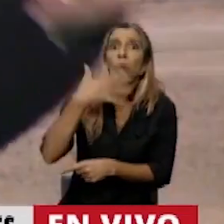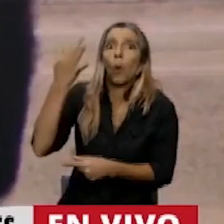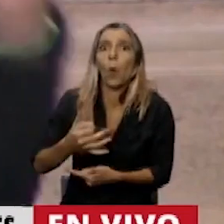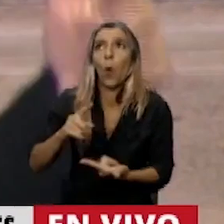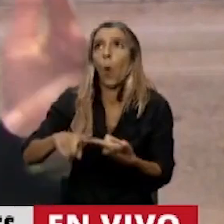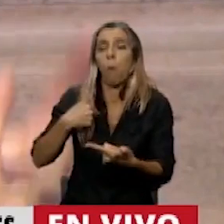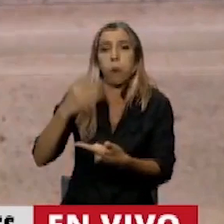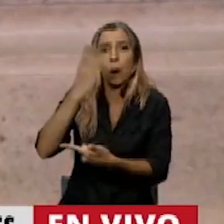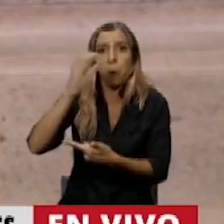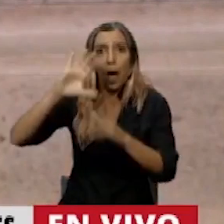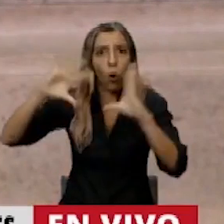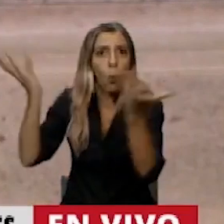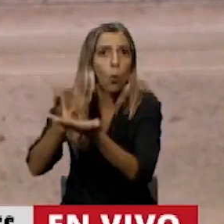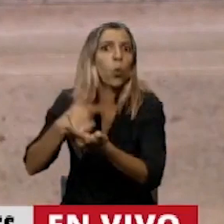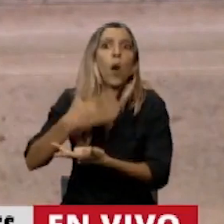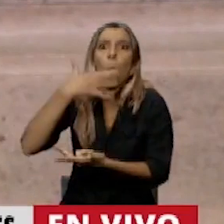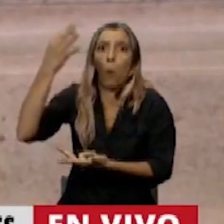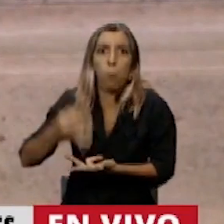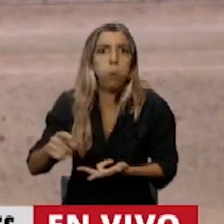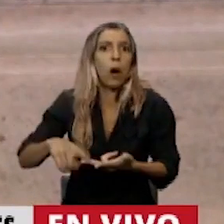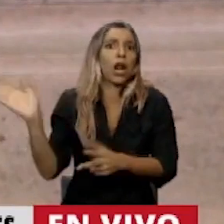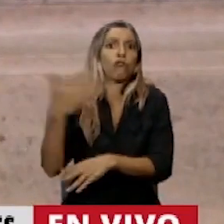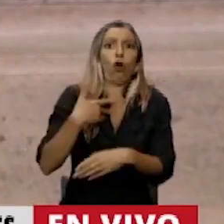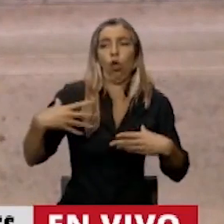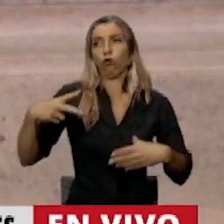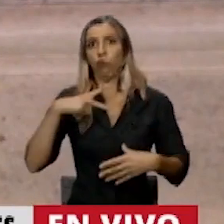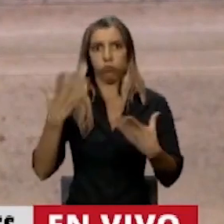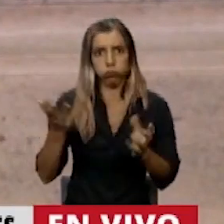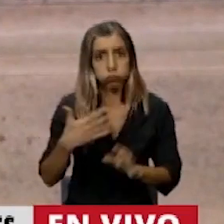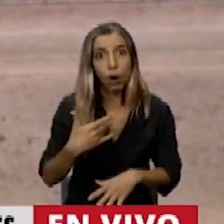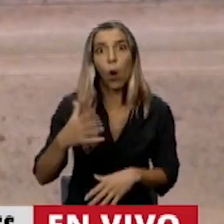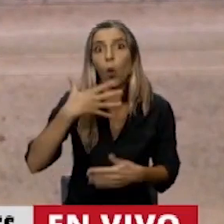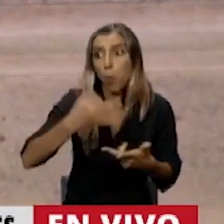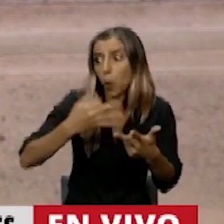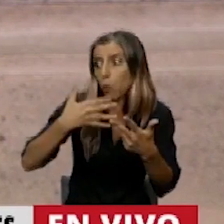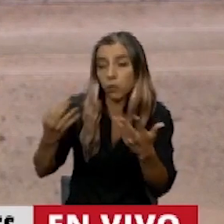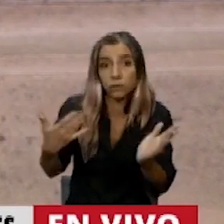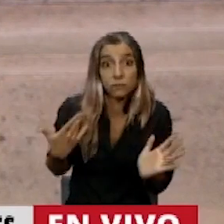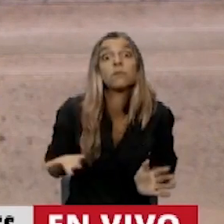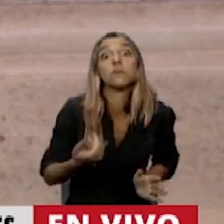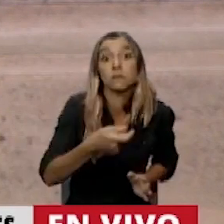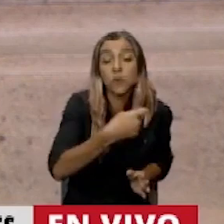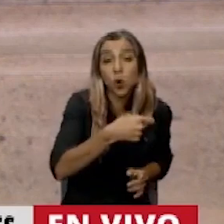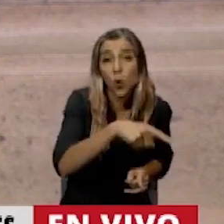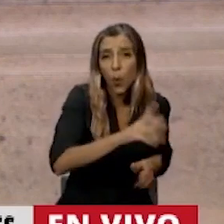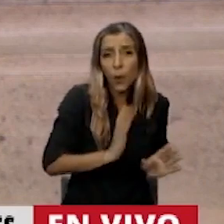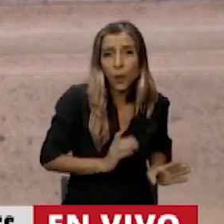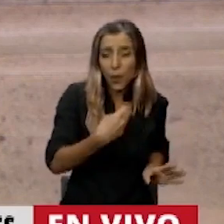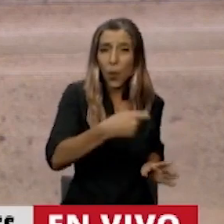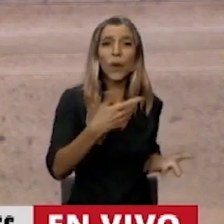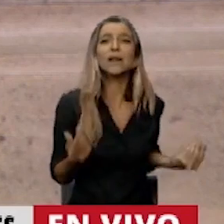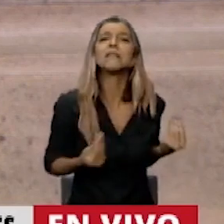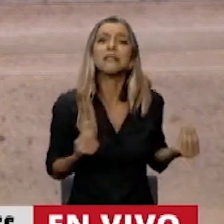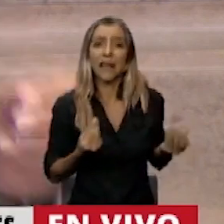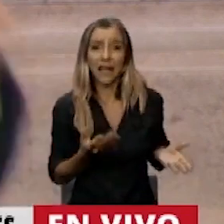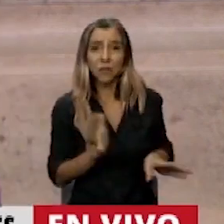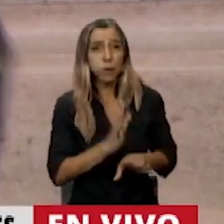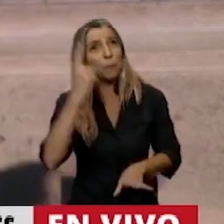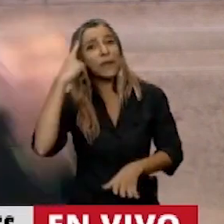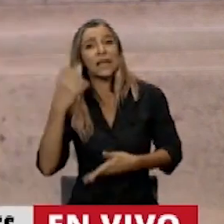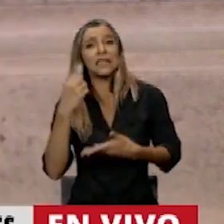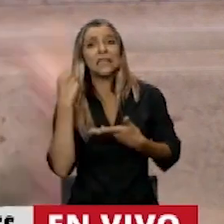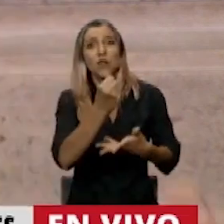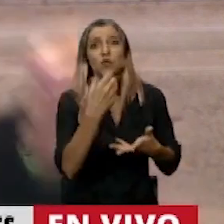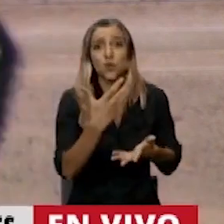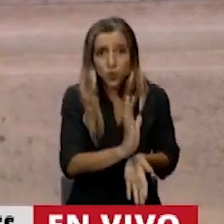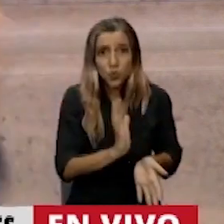y de todos los sectores patronales de la burguesía internacional, que es que las jubilaciones son un subsidio a la vejez, no el